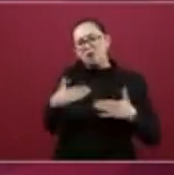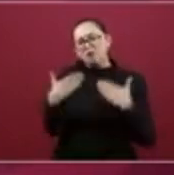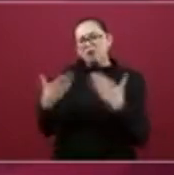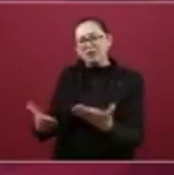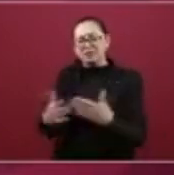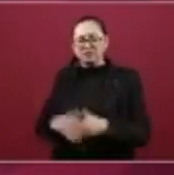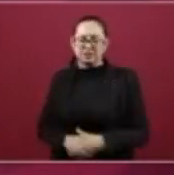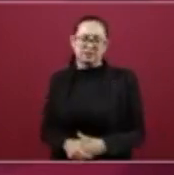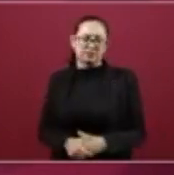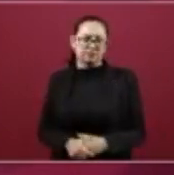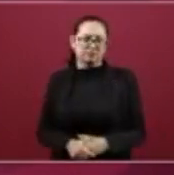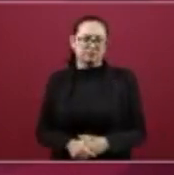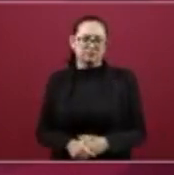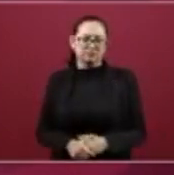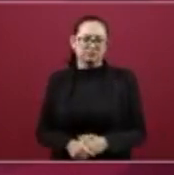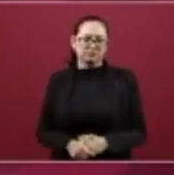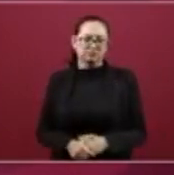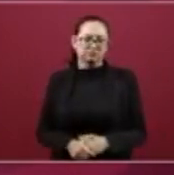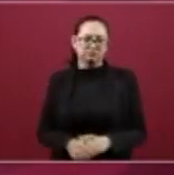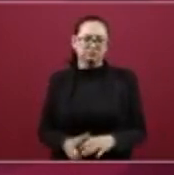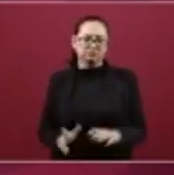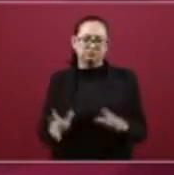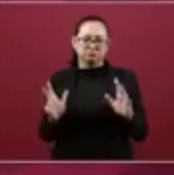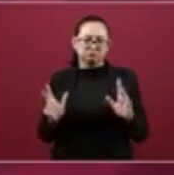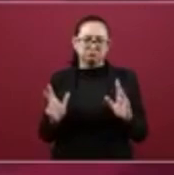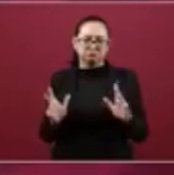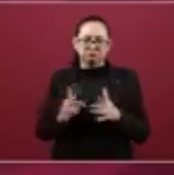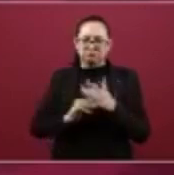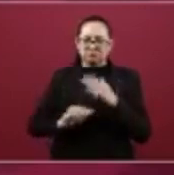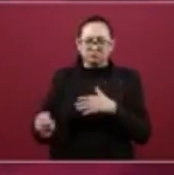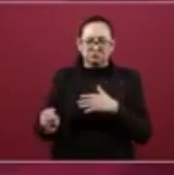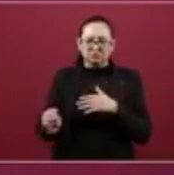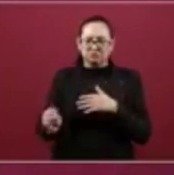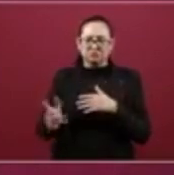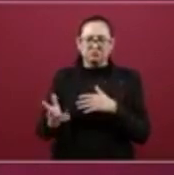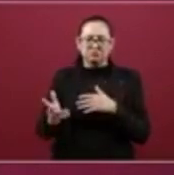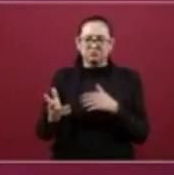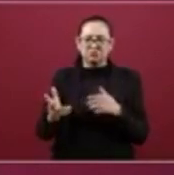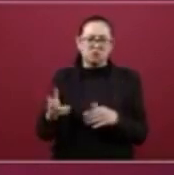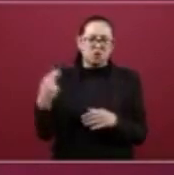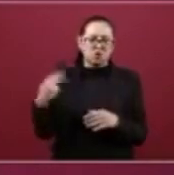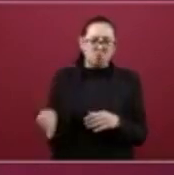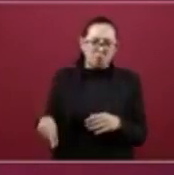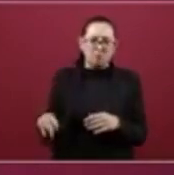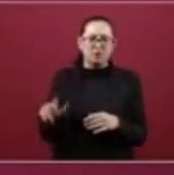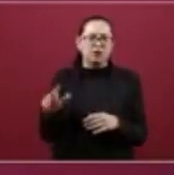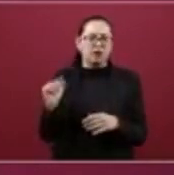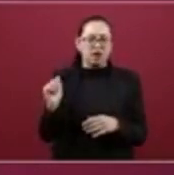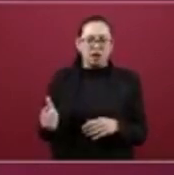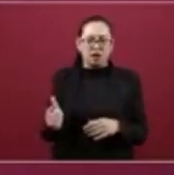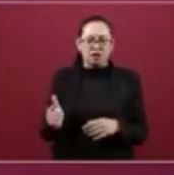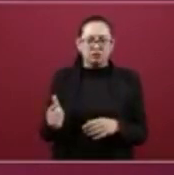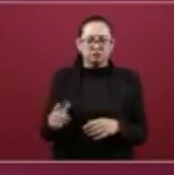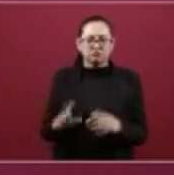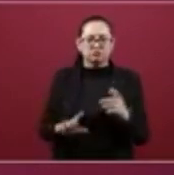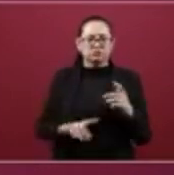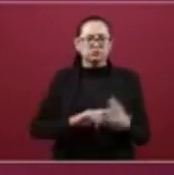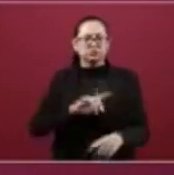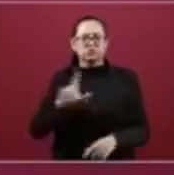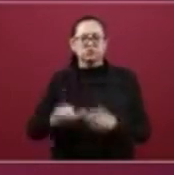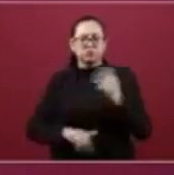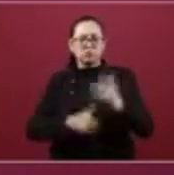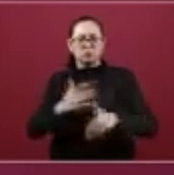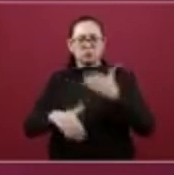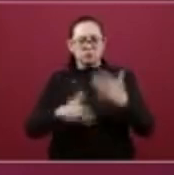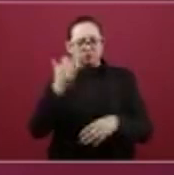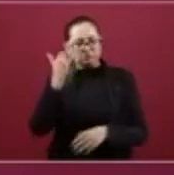dejó algún dato, se descubre de que el